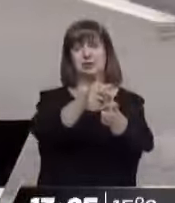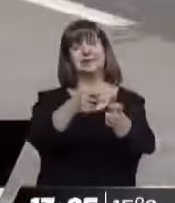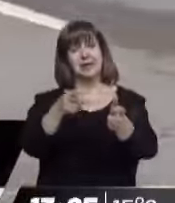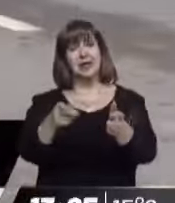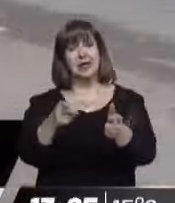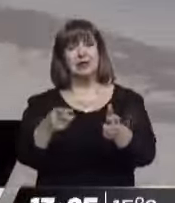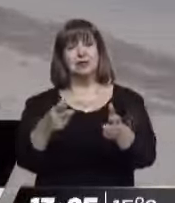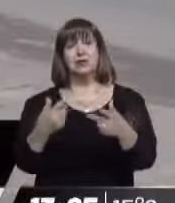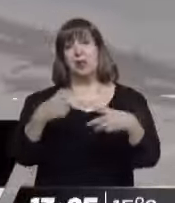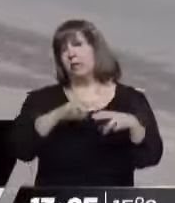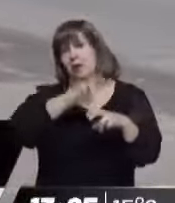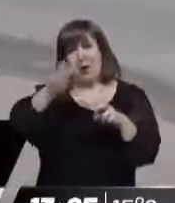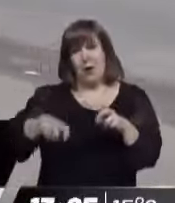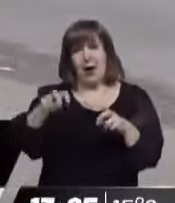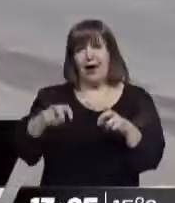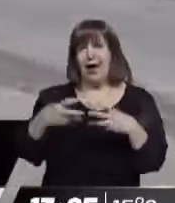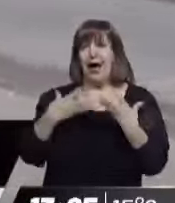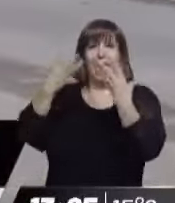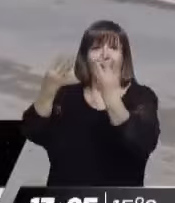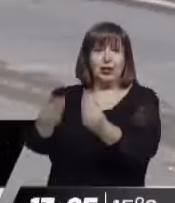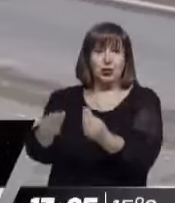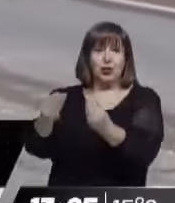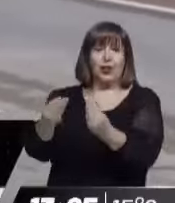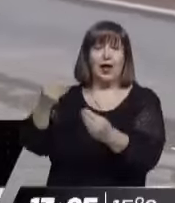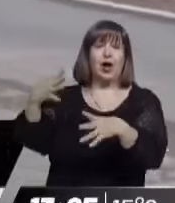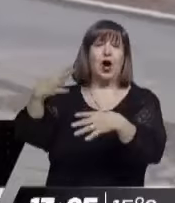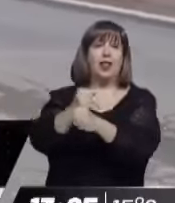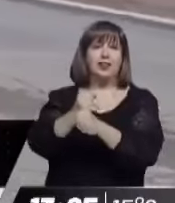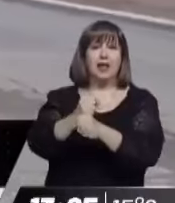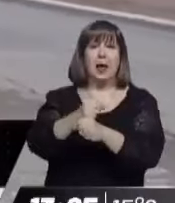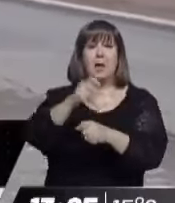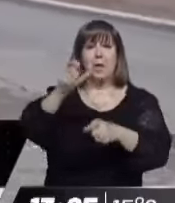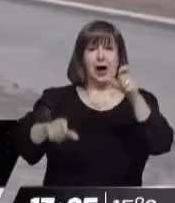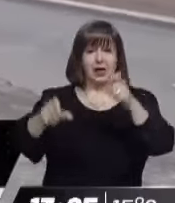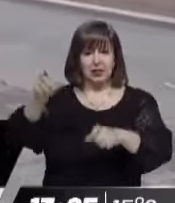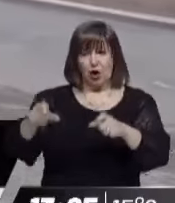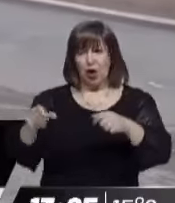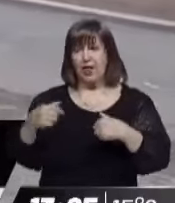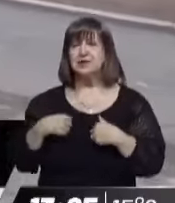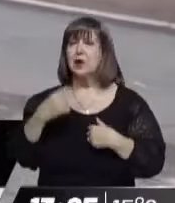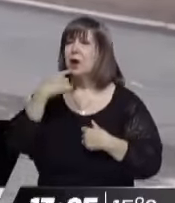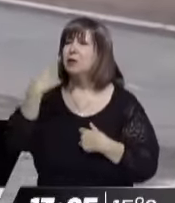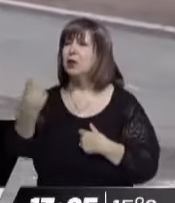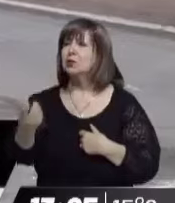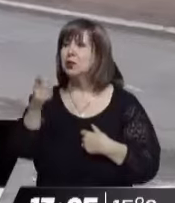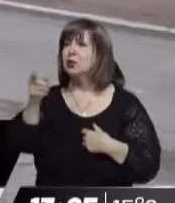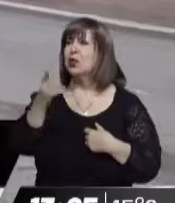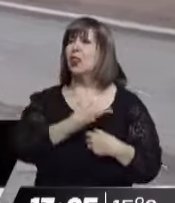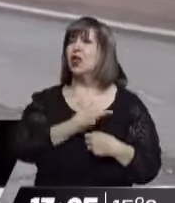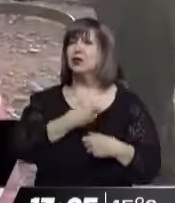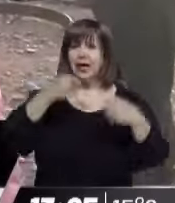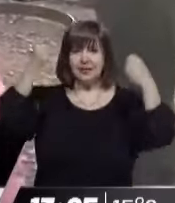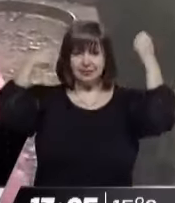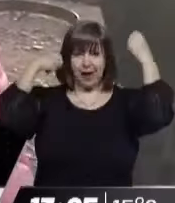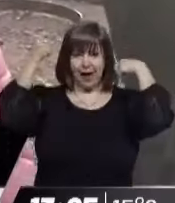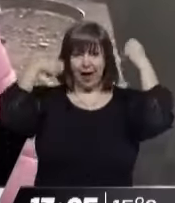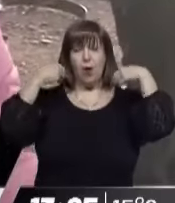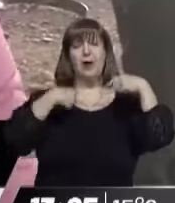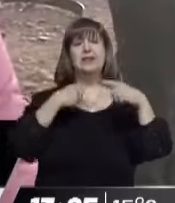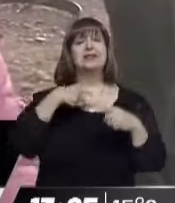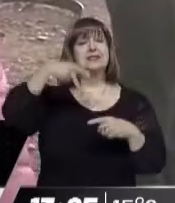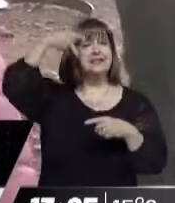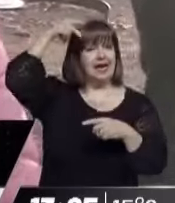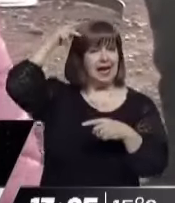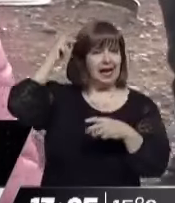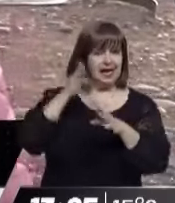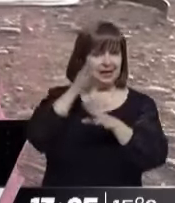eso fue lo que pude hacer. Ya en ese momento ya llegaron la gente del bombero. Bien. Yo estoy cargado con carne, estoy viniendo de Paraguay con sentido a Chile. Y a nosotros nos